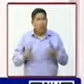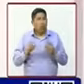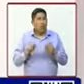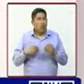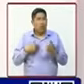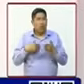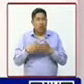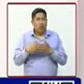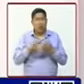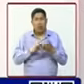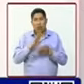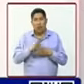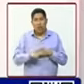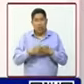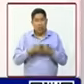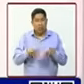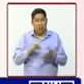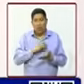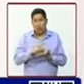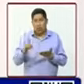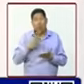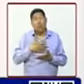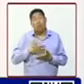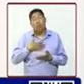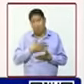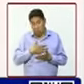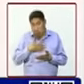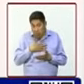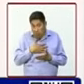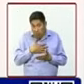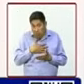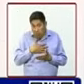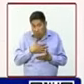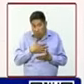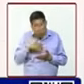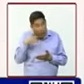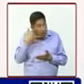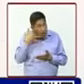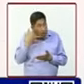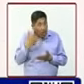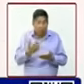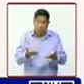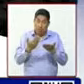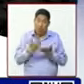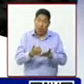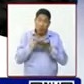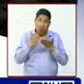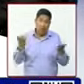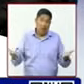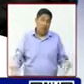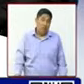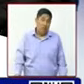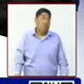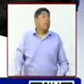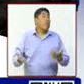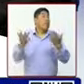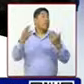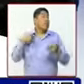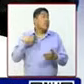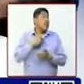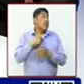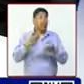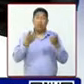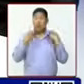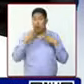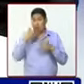hasta febrero y él pierda los derechos que tiene, pero por favor, también necesitamos que nos atiendan el teléfono y brinden la ayuda necesaria. Esperemos que